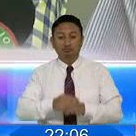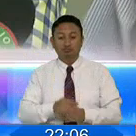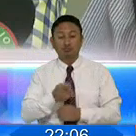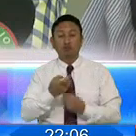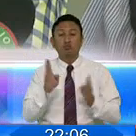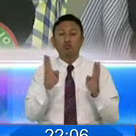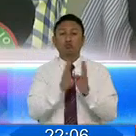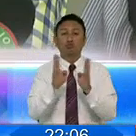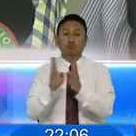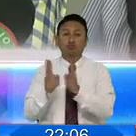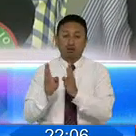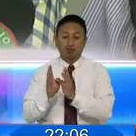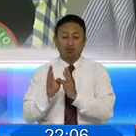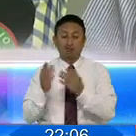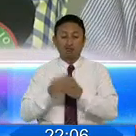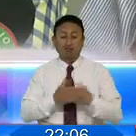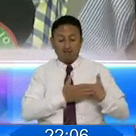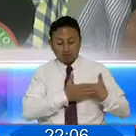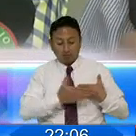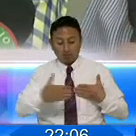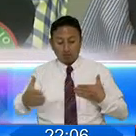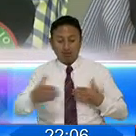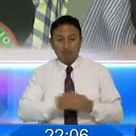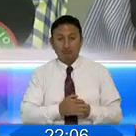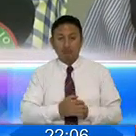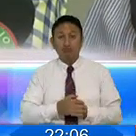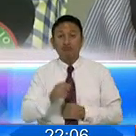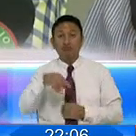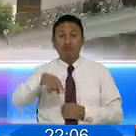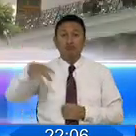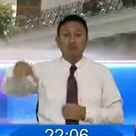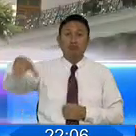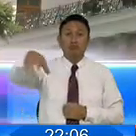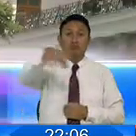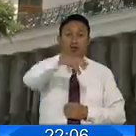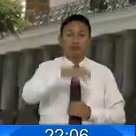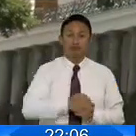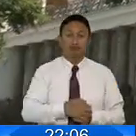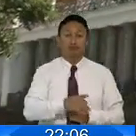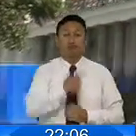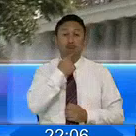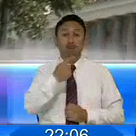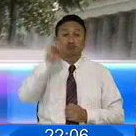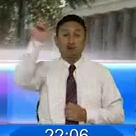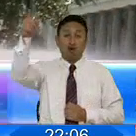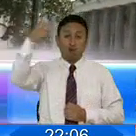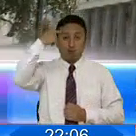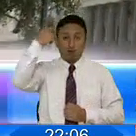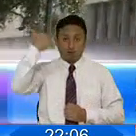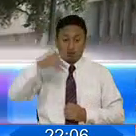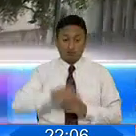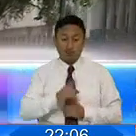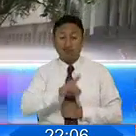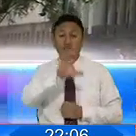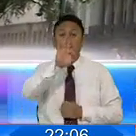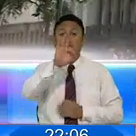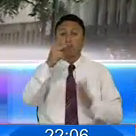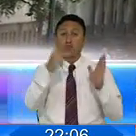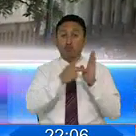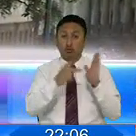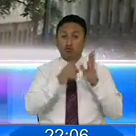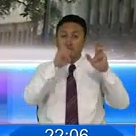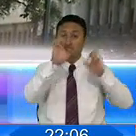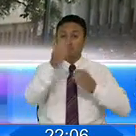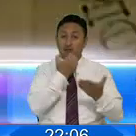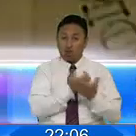durante todo este tiempo en nuestras provincias aseguraban que el gobierno nacional no acogía 9 puntos en materia